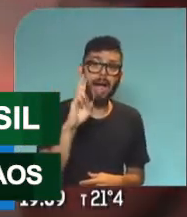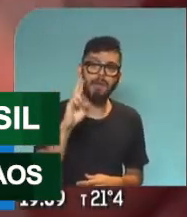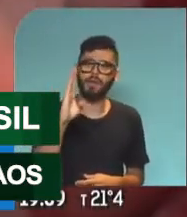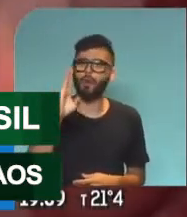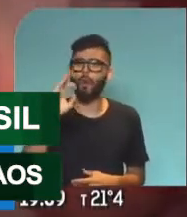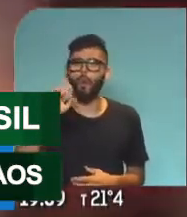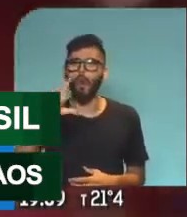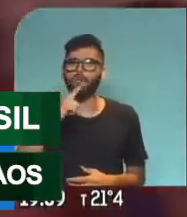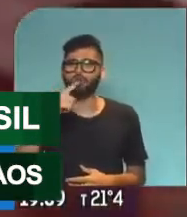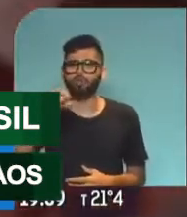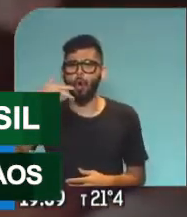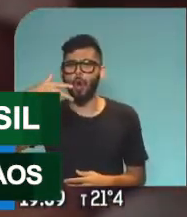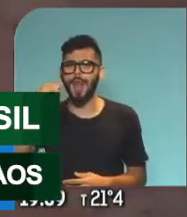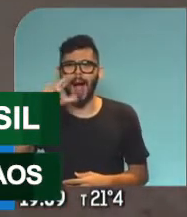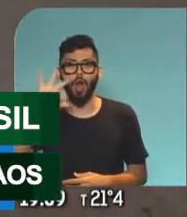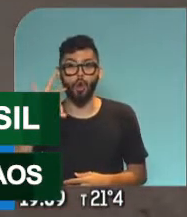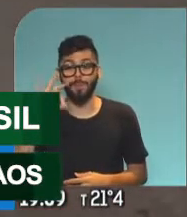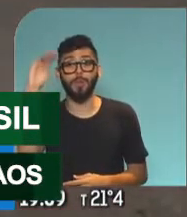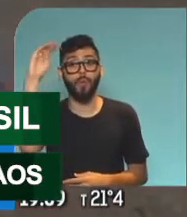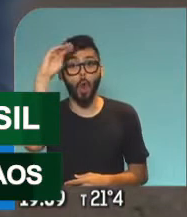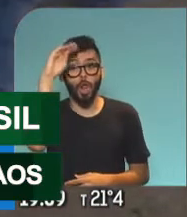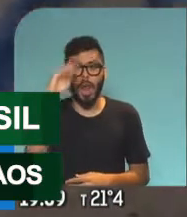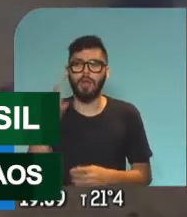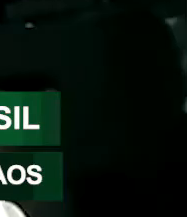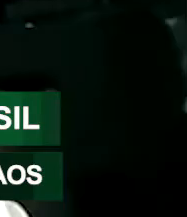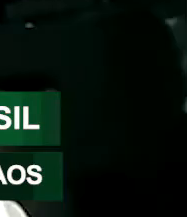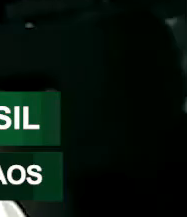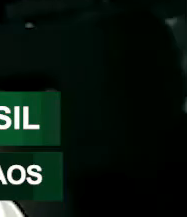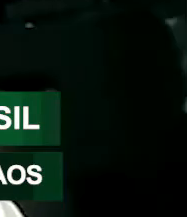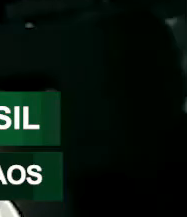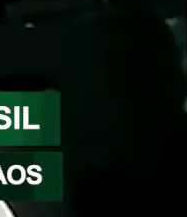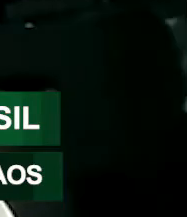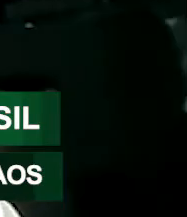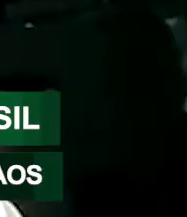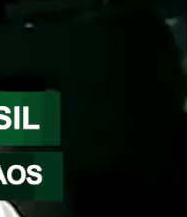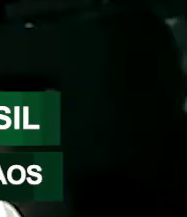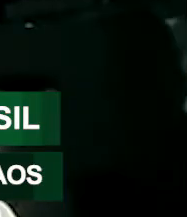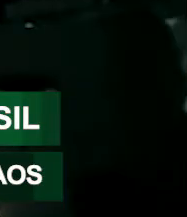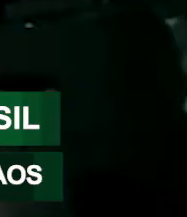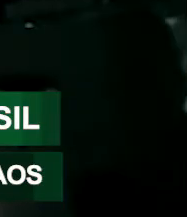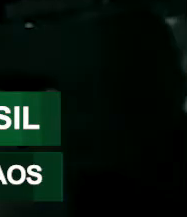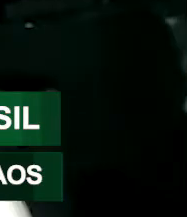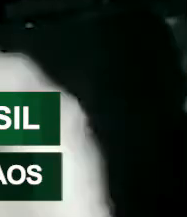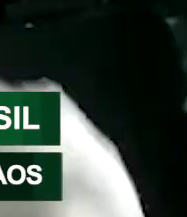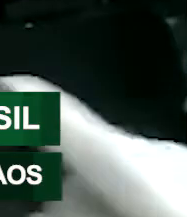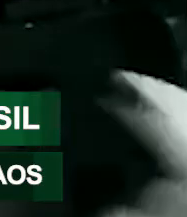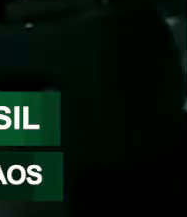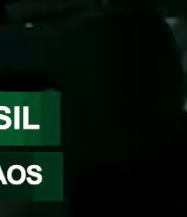los hospitales del Estado Bolívar, en donde está esa planta siderúrgica, tienen un 96%